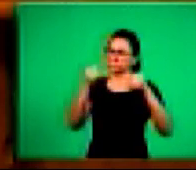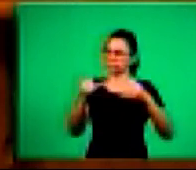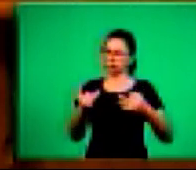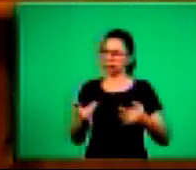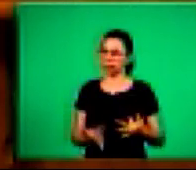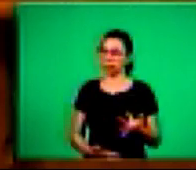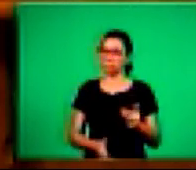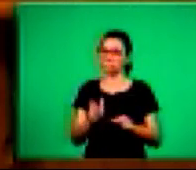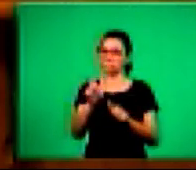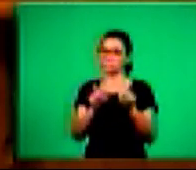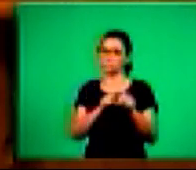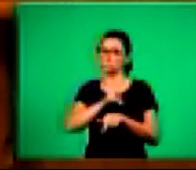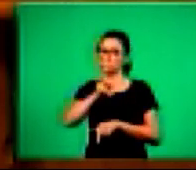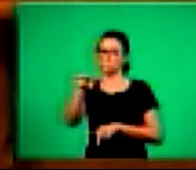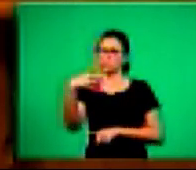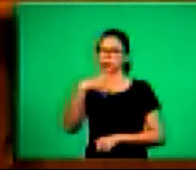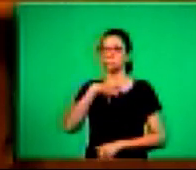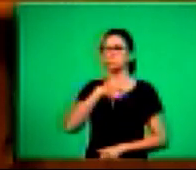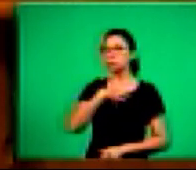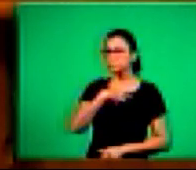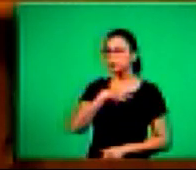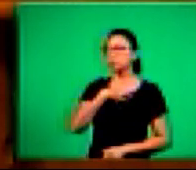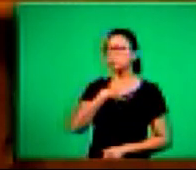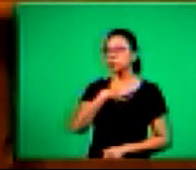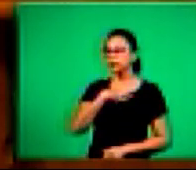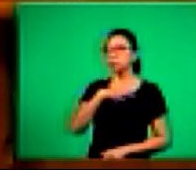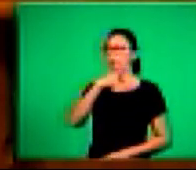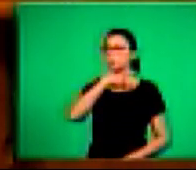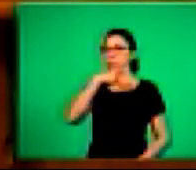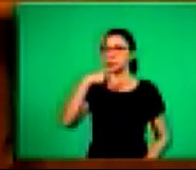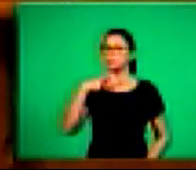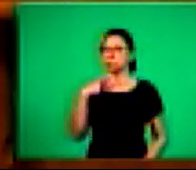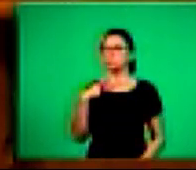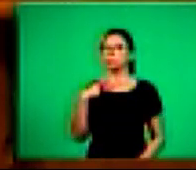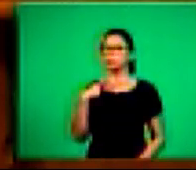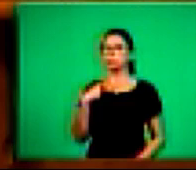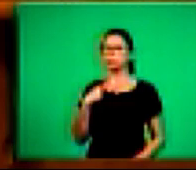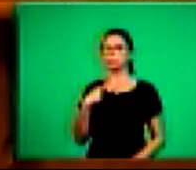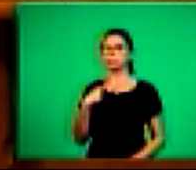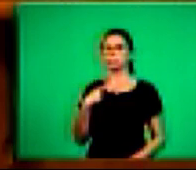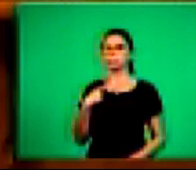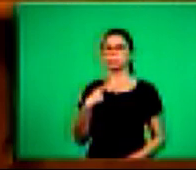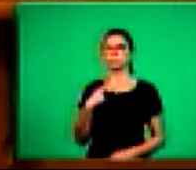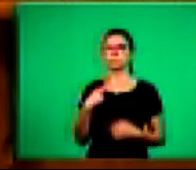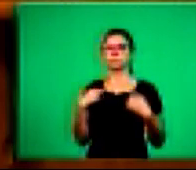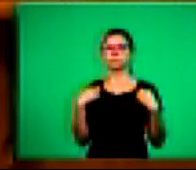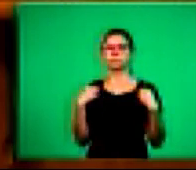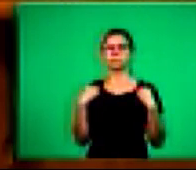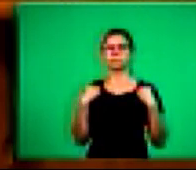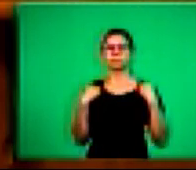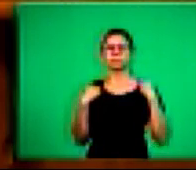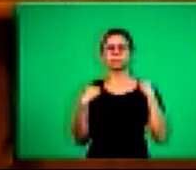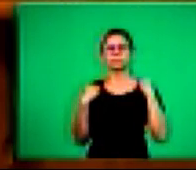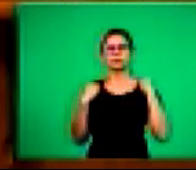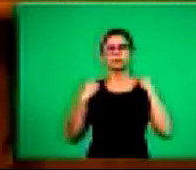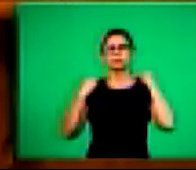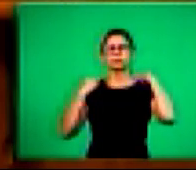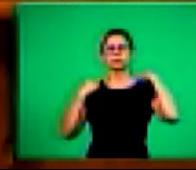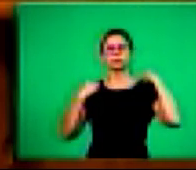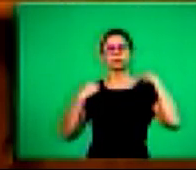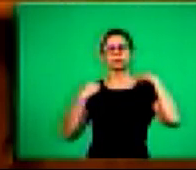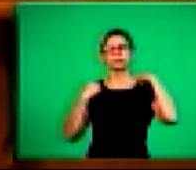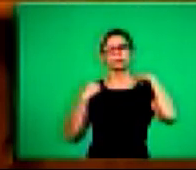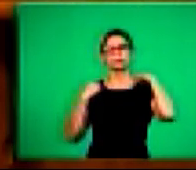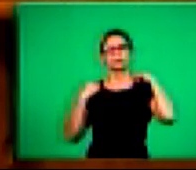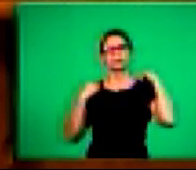los hermanos allí de bahía hay un hermano allí pastor que está allá el